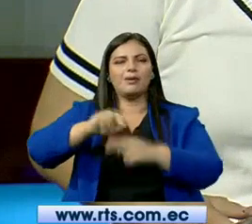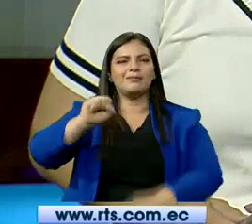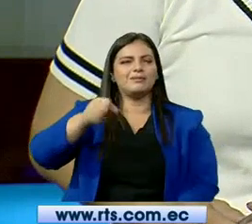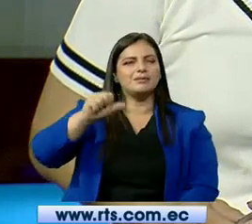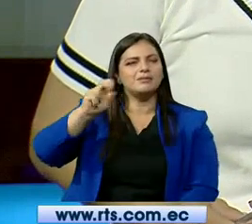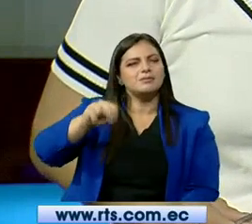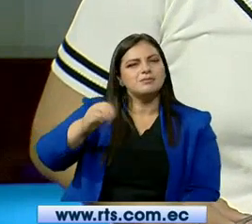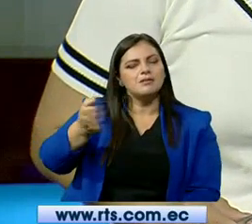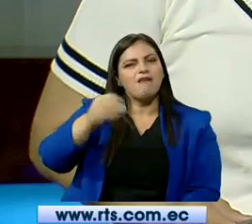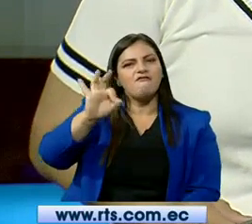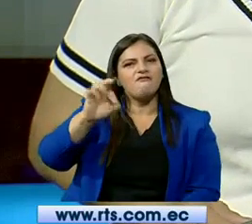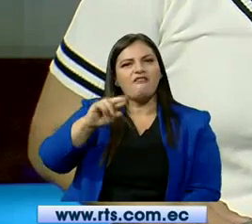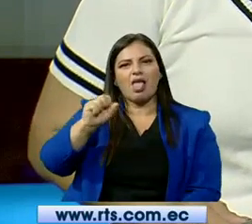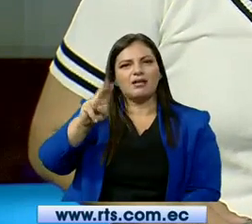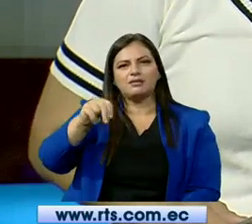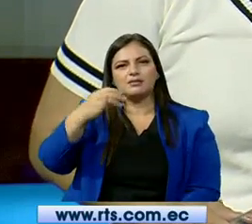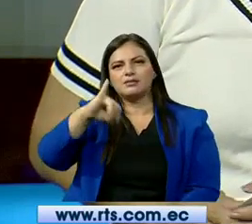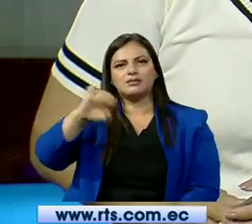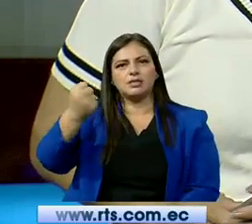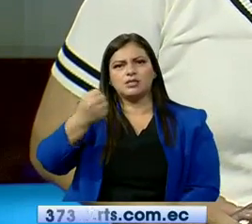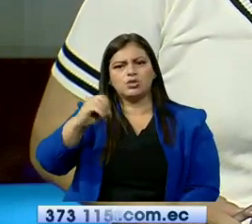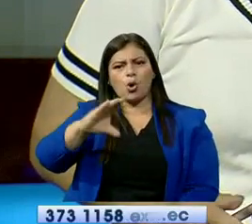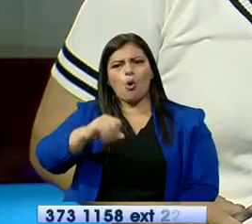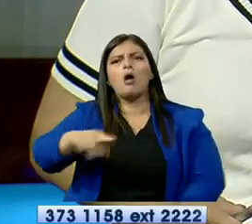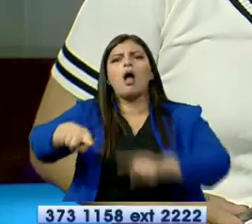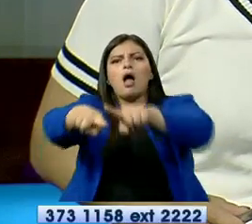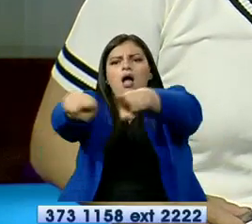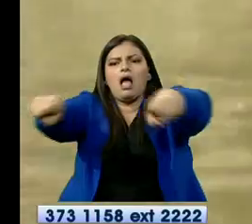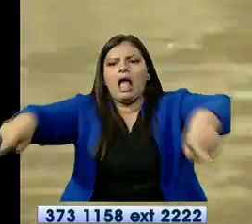se encuentran investigando el hecho.